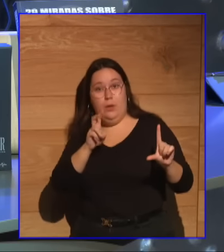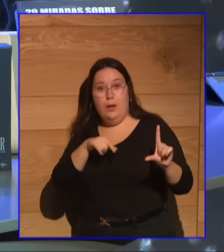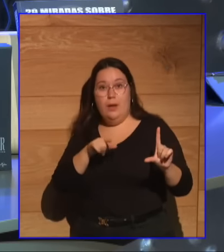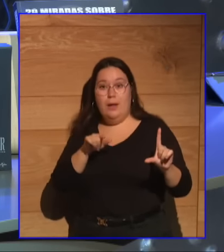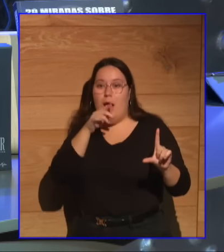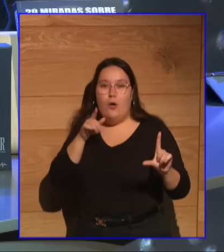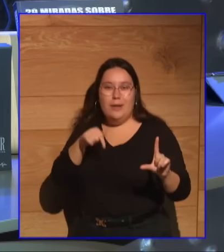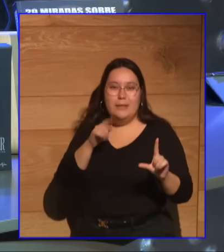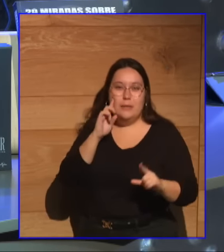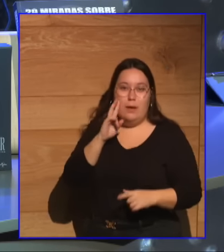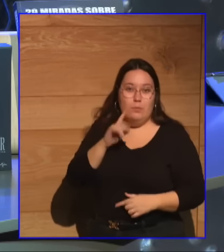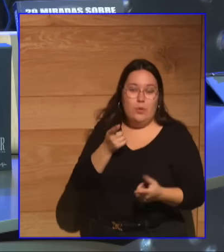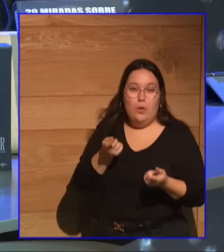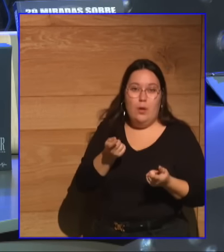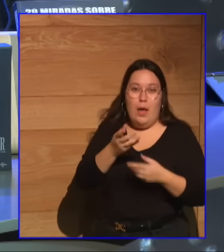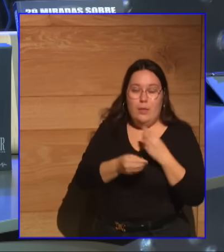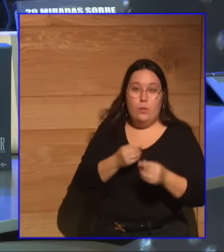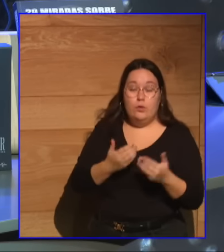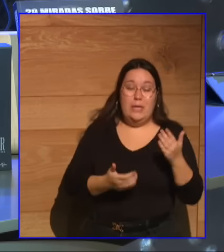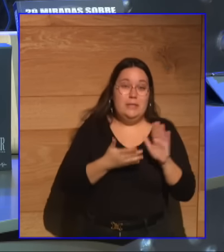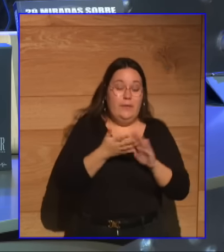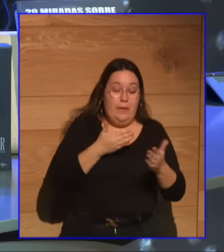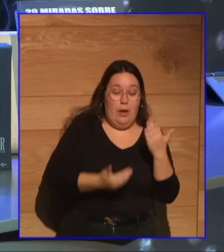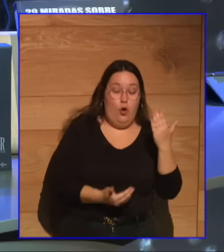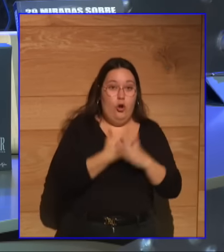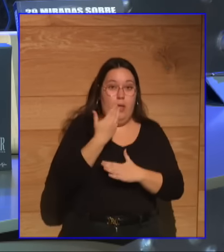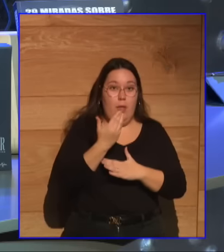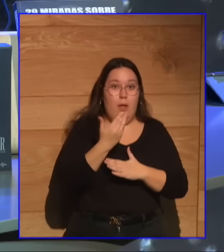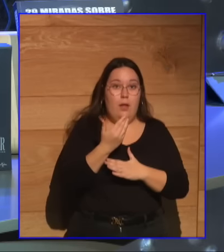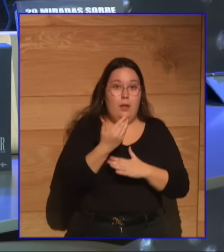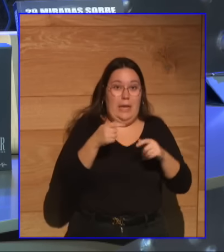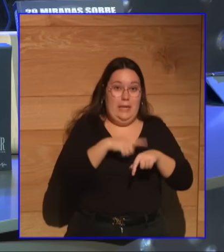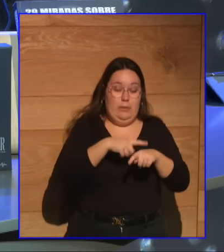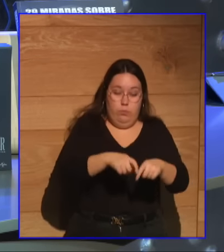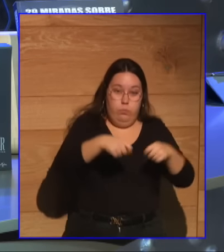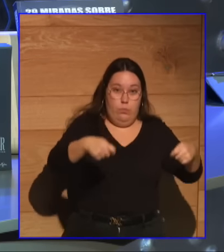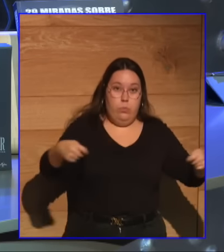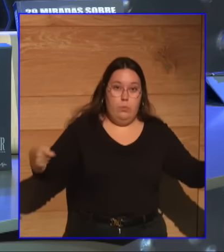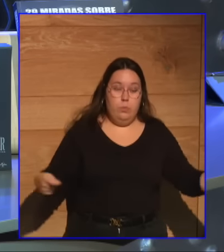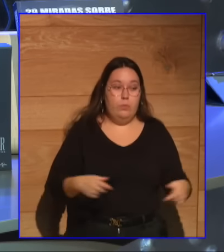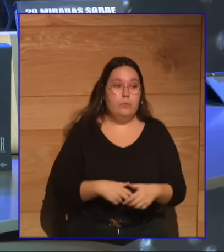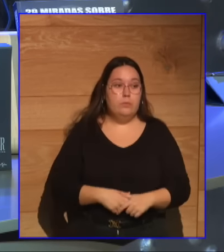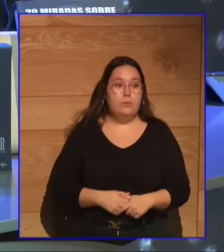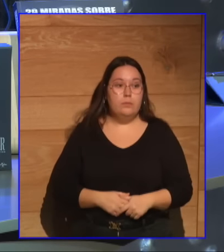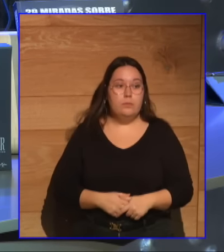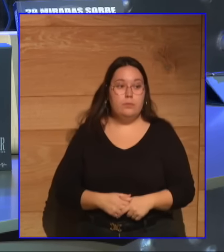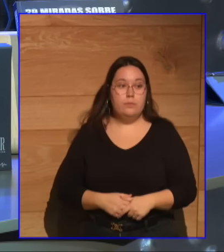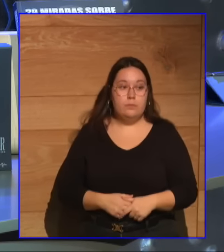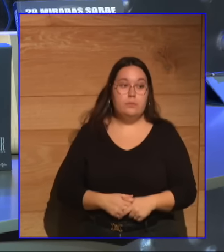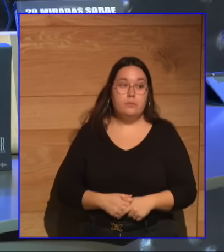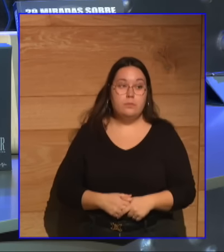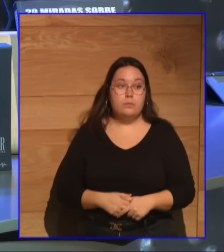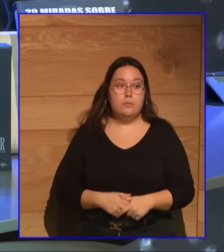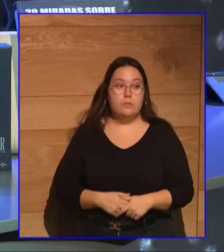acababa la jornada no solamente extenuado sino drenado emocionalmente. Hay que entender que las